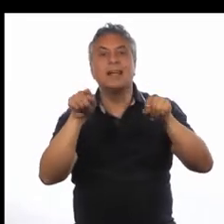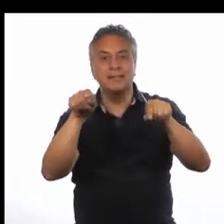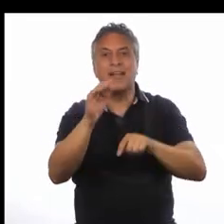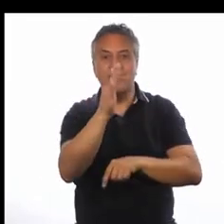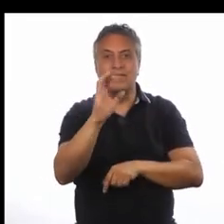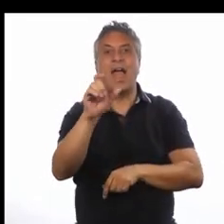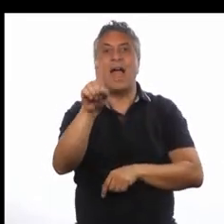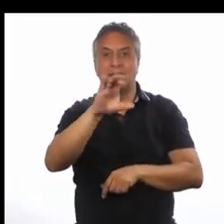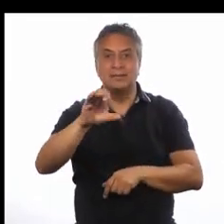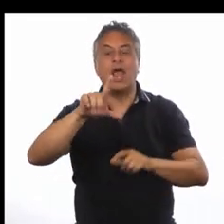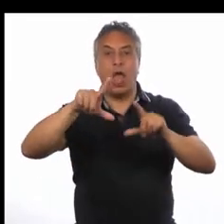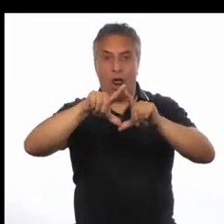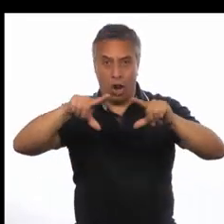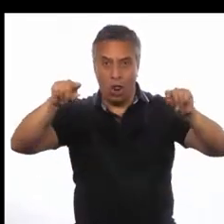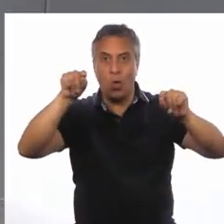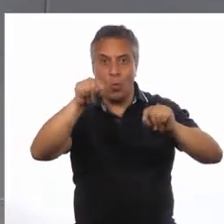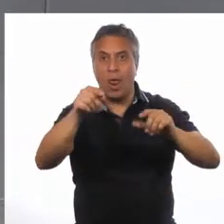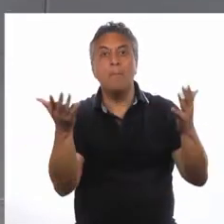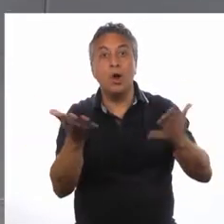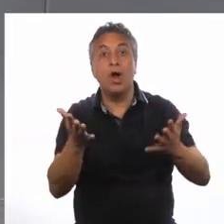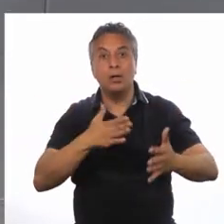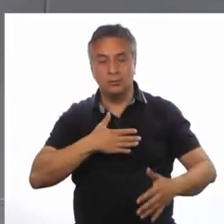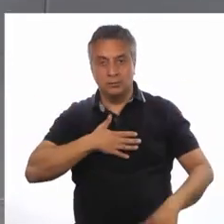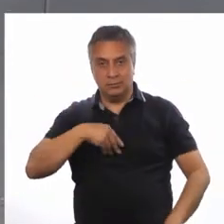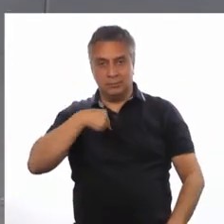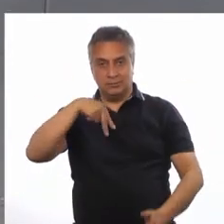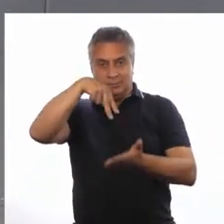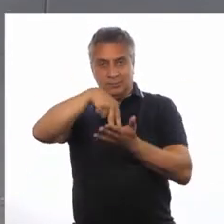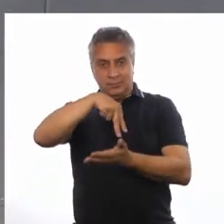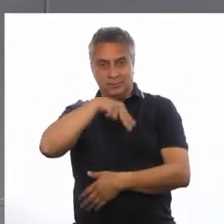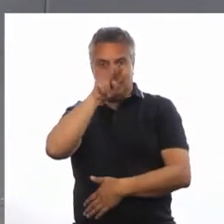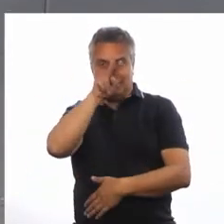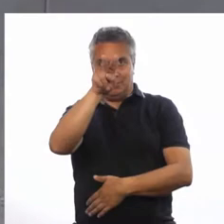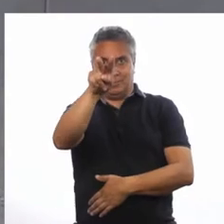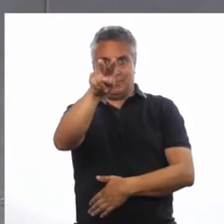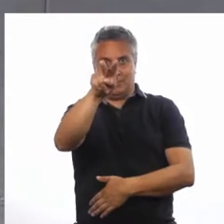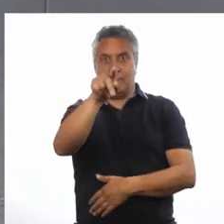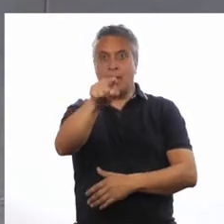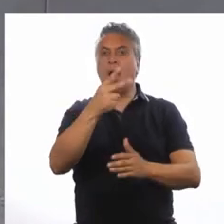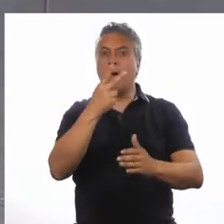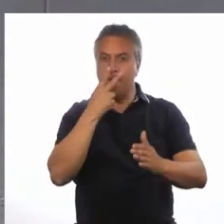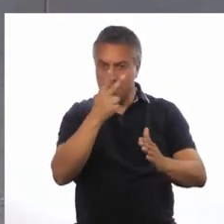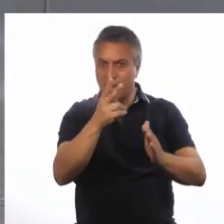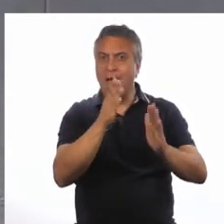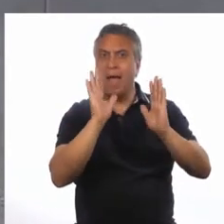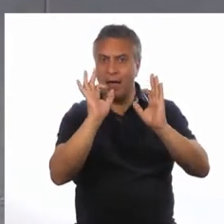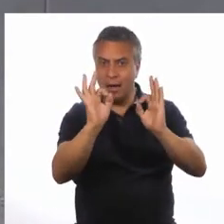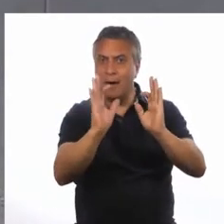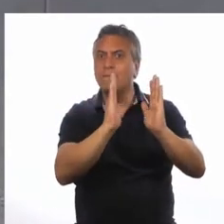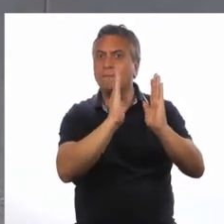Luna. Es solo debido a nuestro punto de vista. Vamos a ver cada una de las fases en detalle.